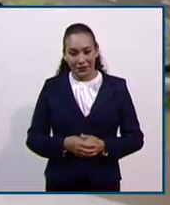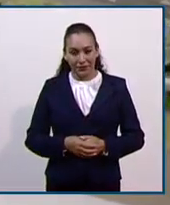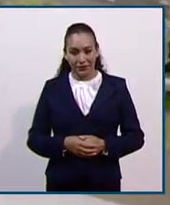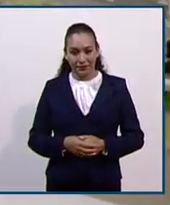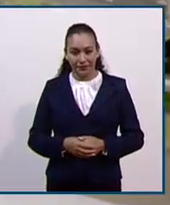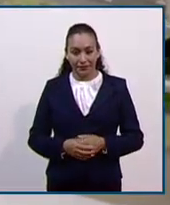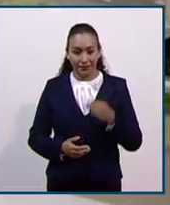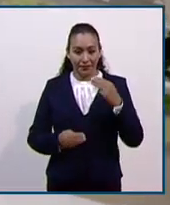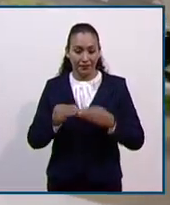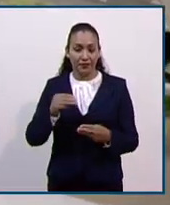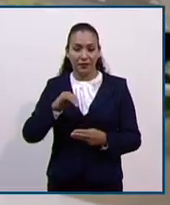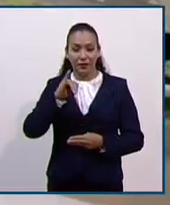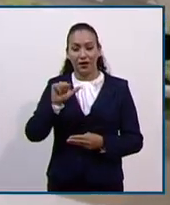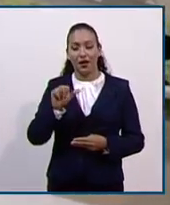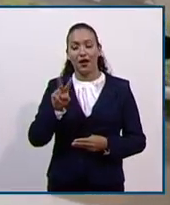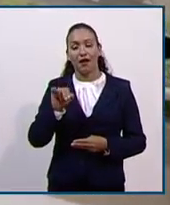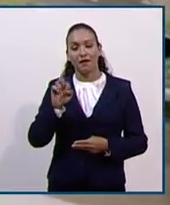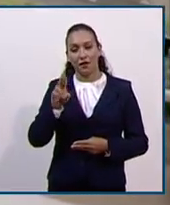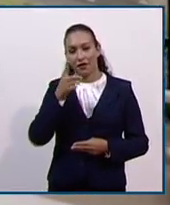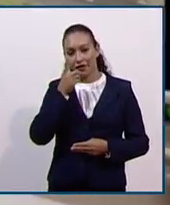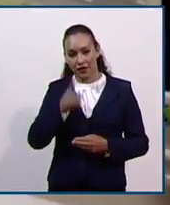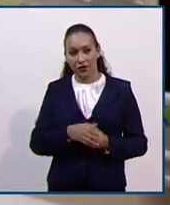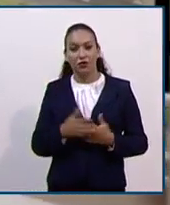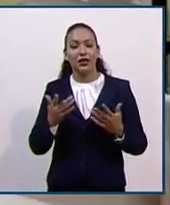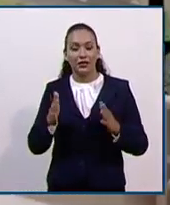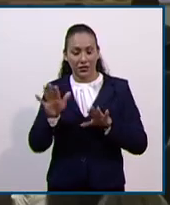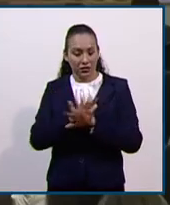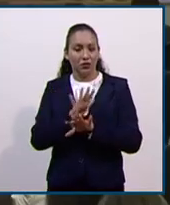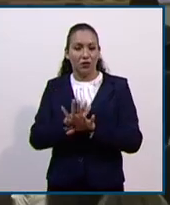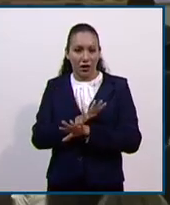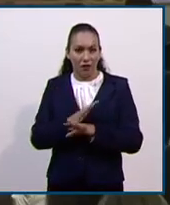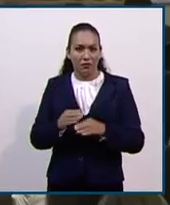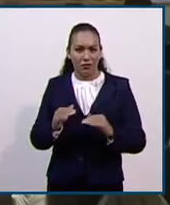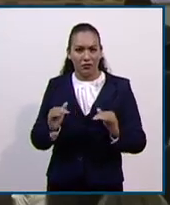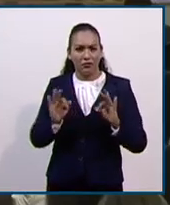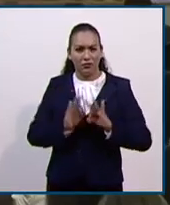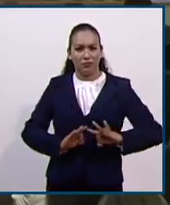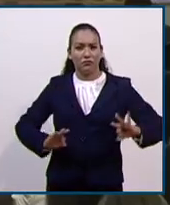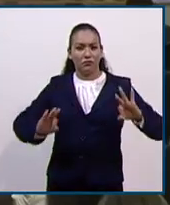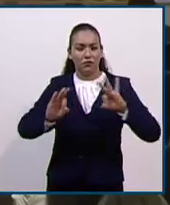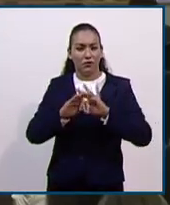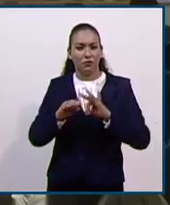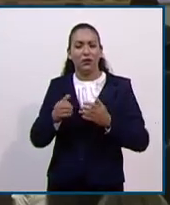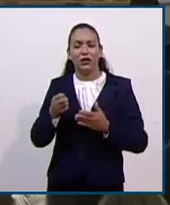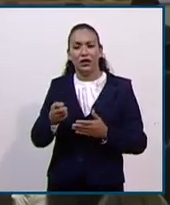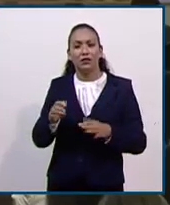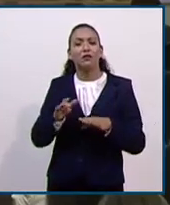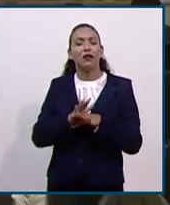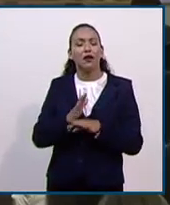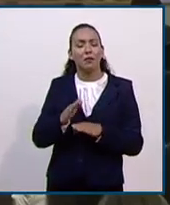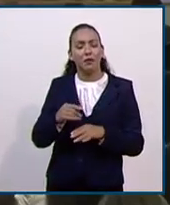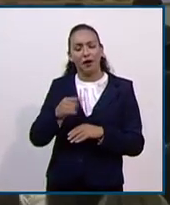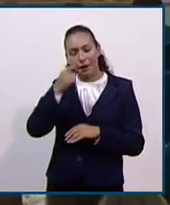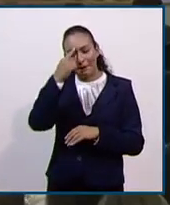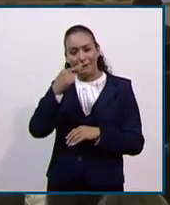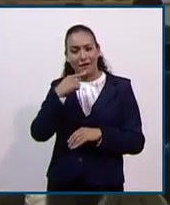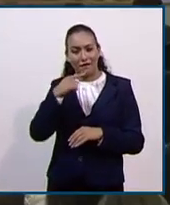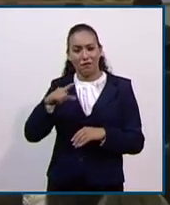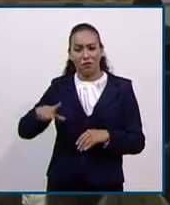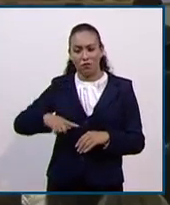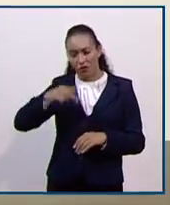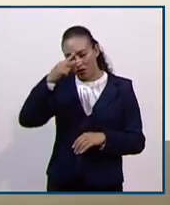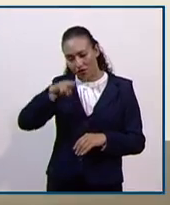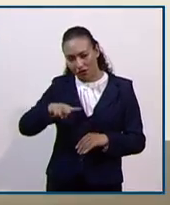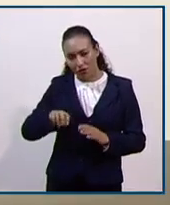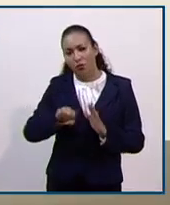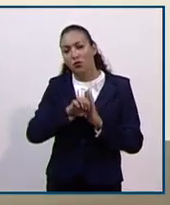El ministro Javier Lainez Potisek aseguró que se han realizado cambios estructurales que cambiaron el perfil del Estado mexicano, entre ellos